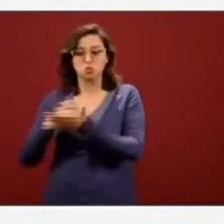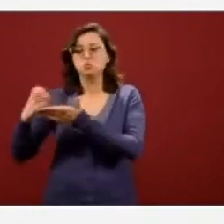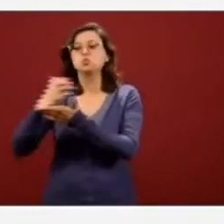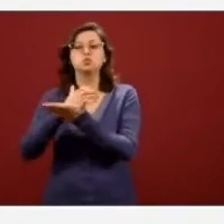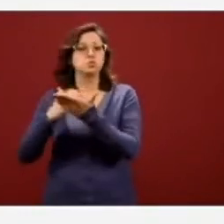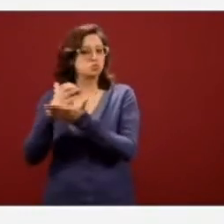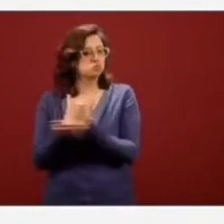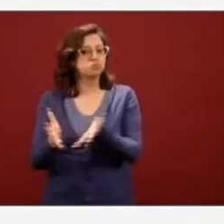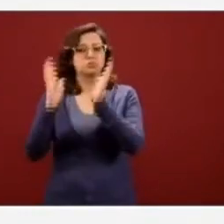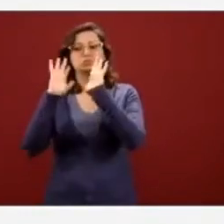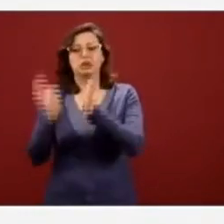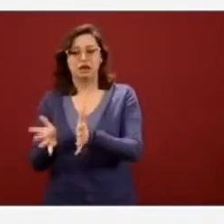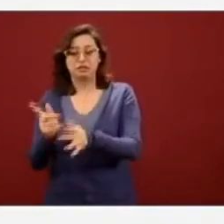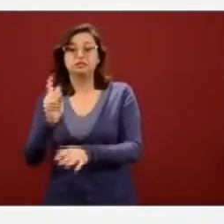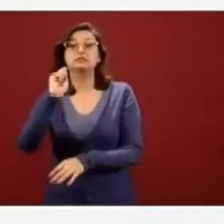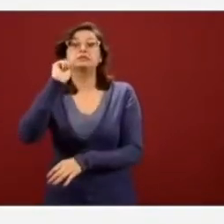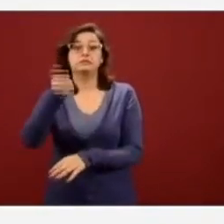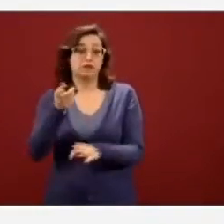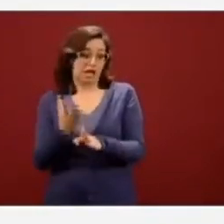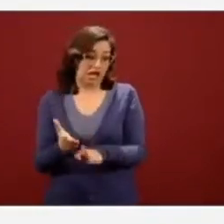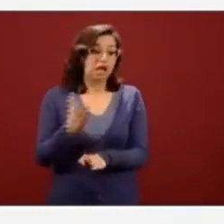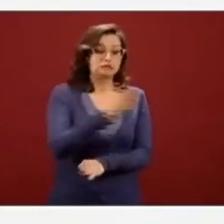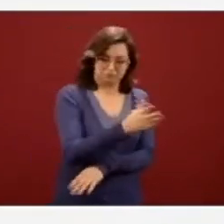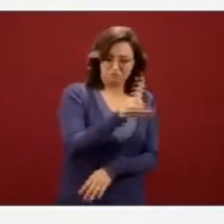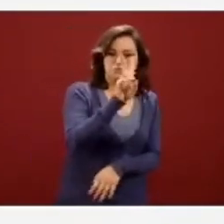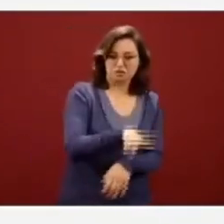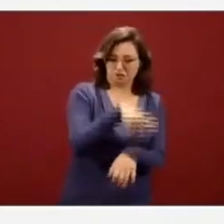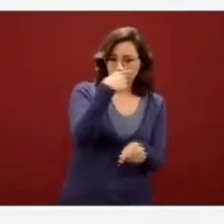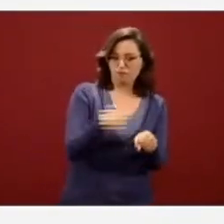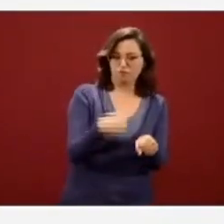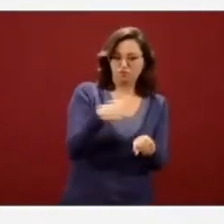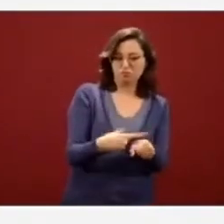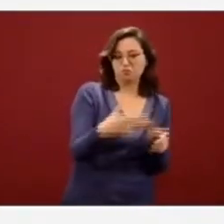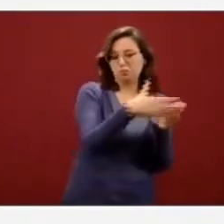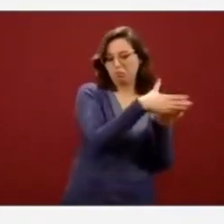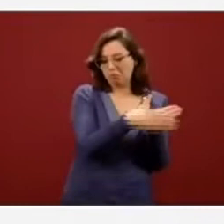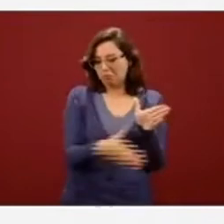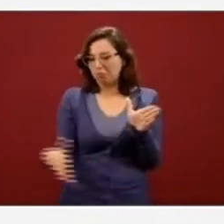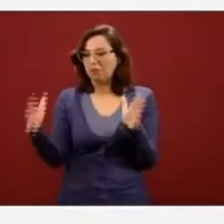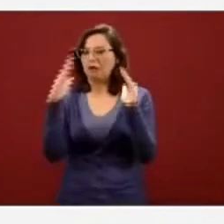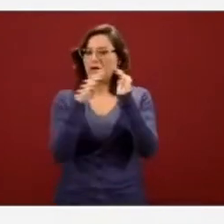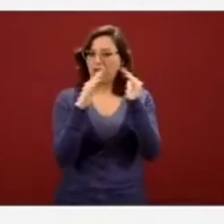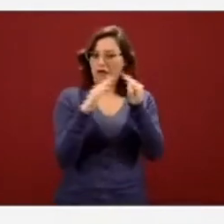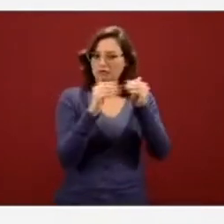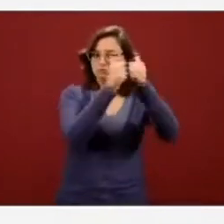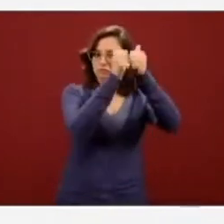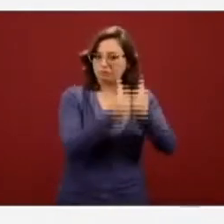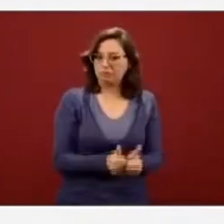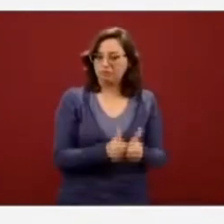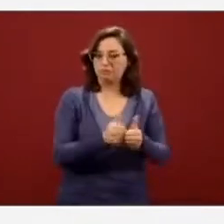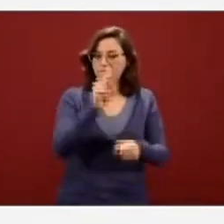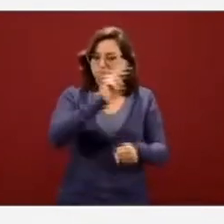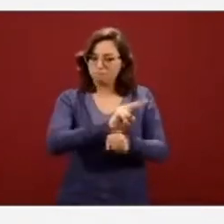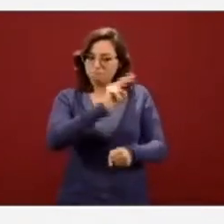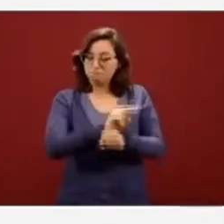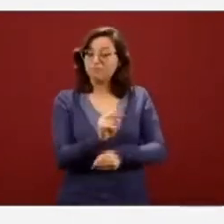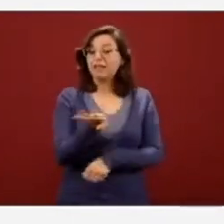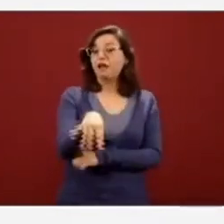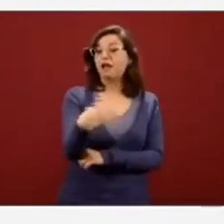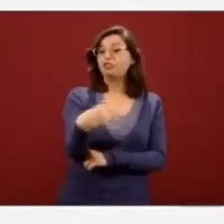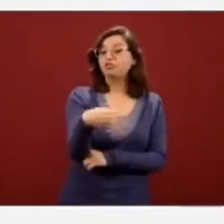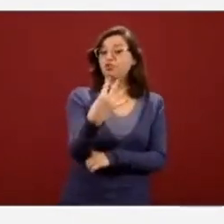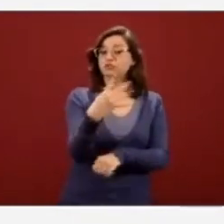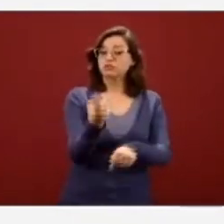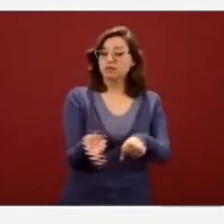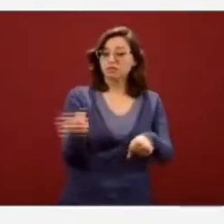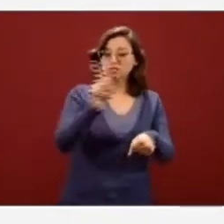casos confirmados, cumplieron su periodo de autorresguardo de 14 días, ¿sí?